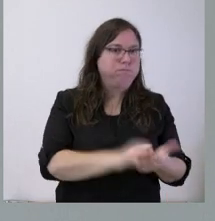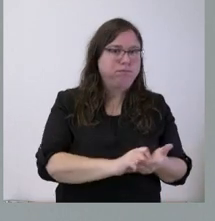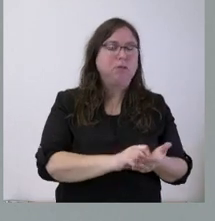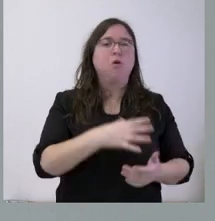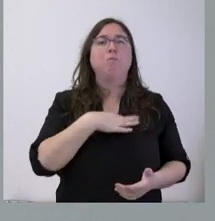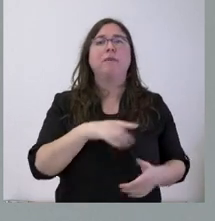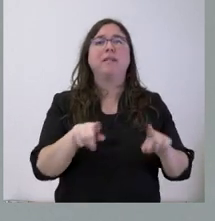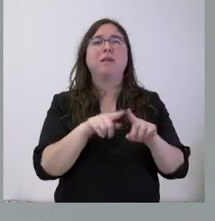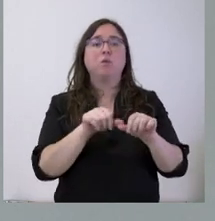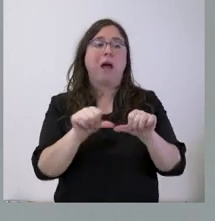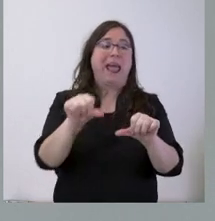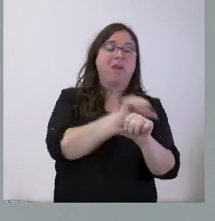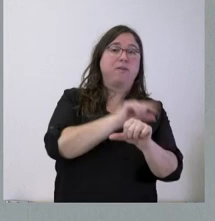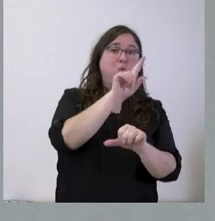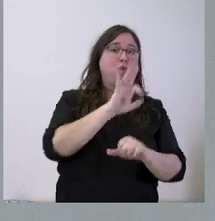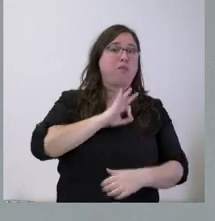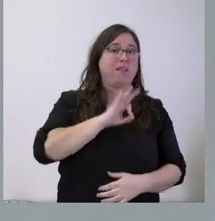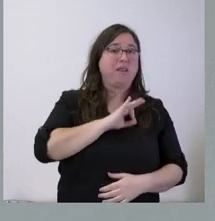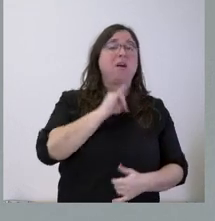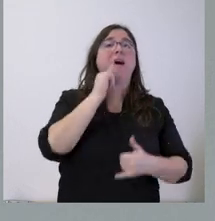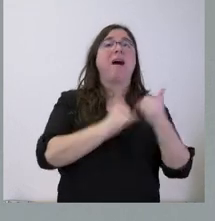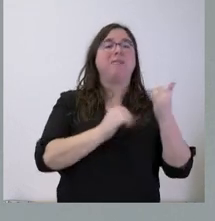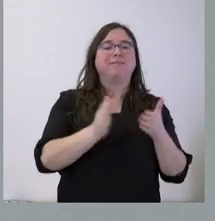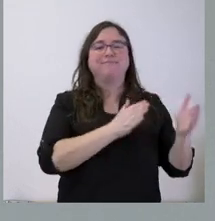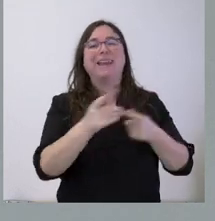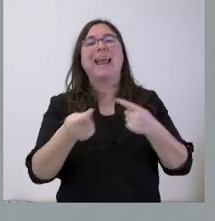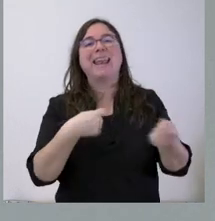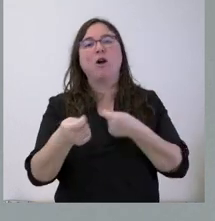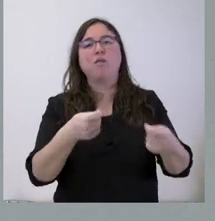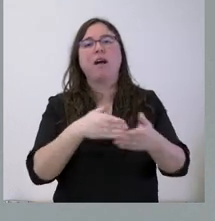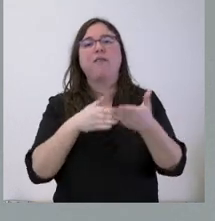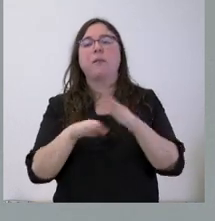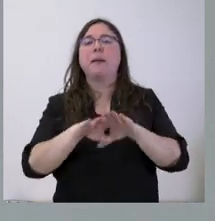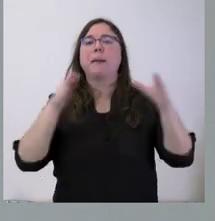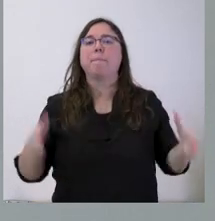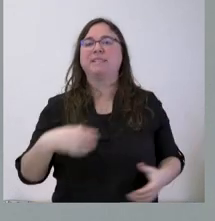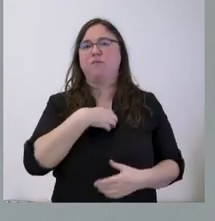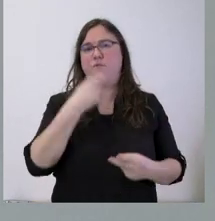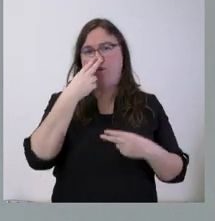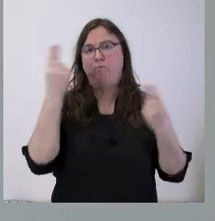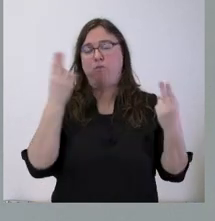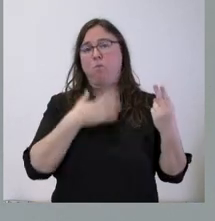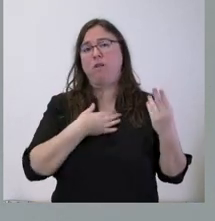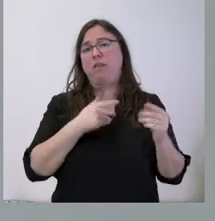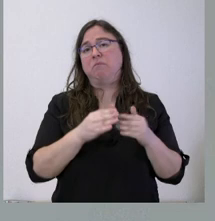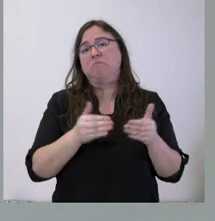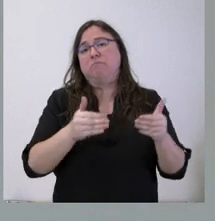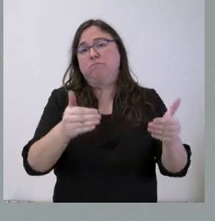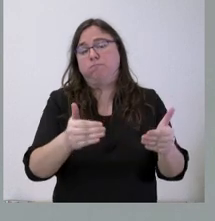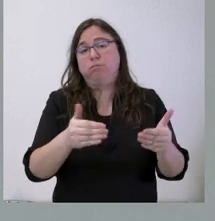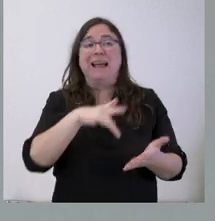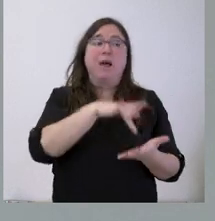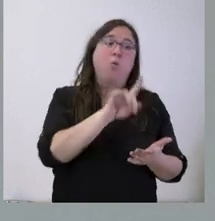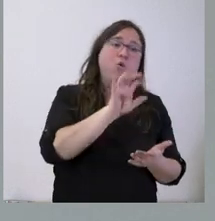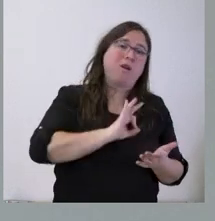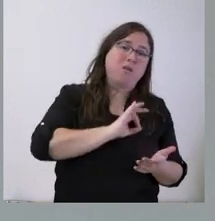con efectos de uno de enero, lo que se ha tenido que hacer es el cauce de negociación a través de la mesa de función pública, que puede tardar un poco más y que no lo hace efectivo en esa fecha.